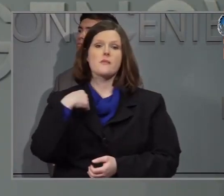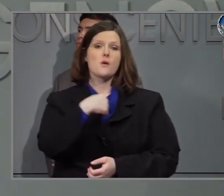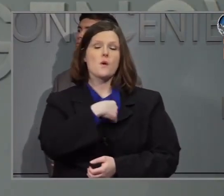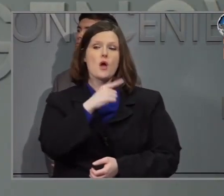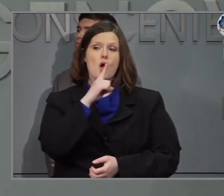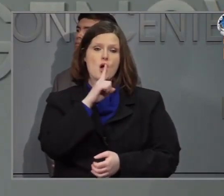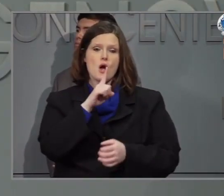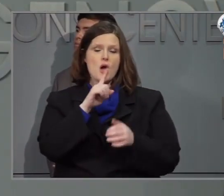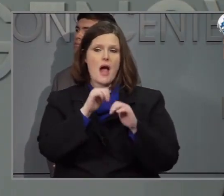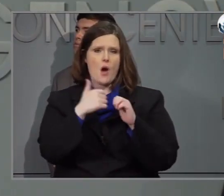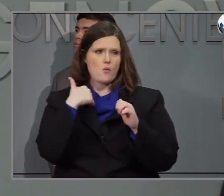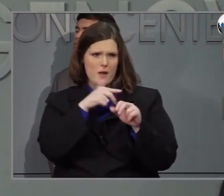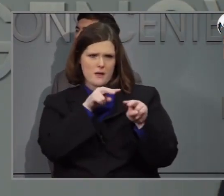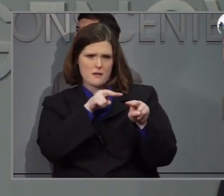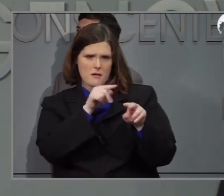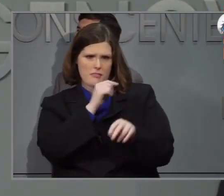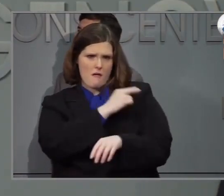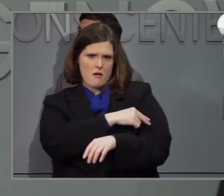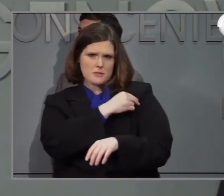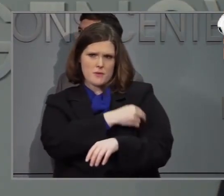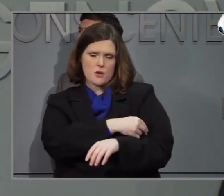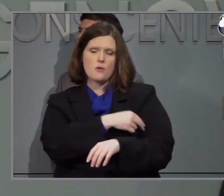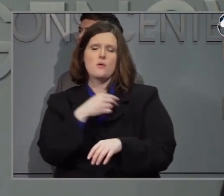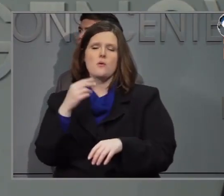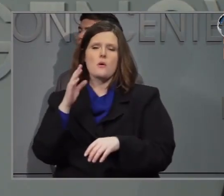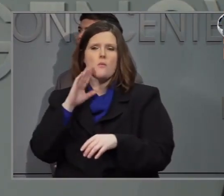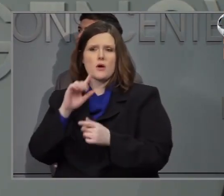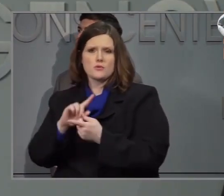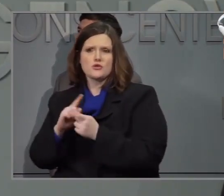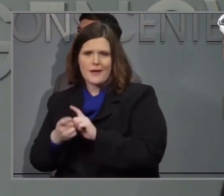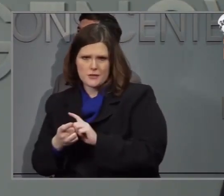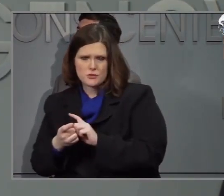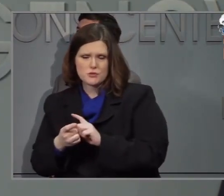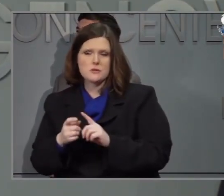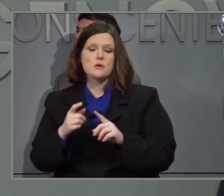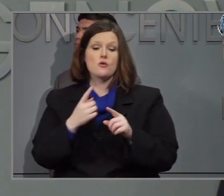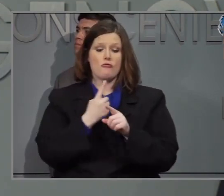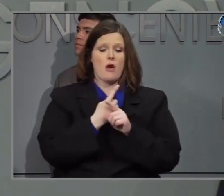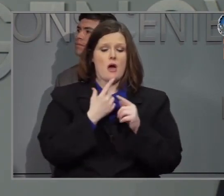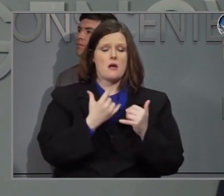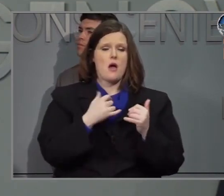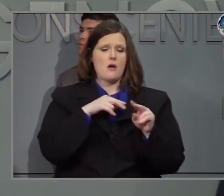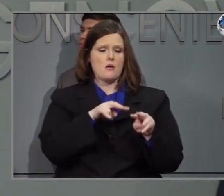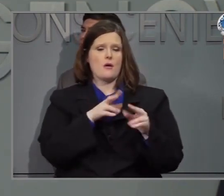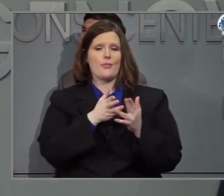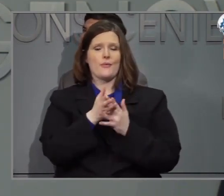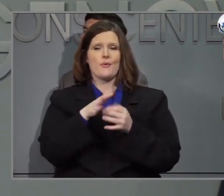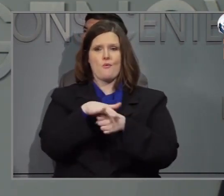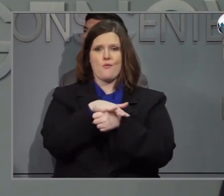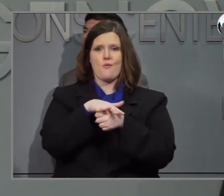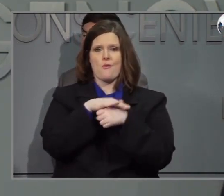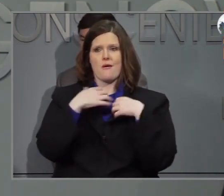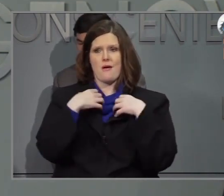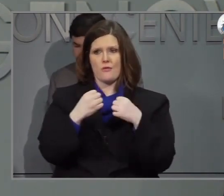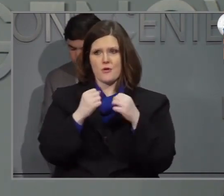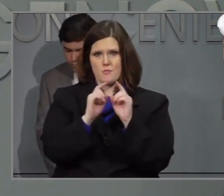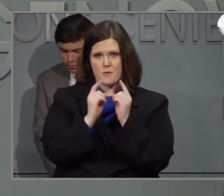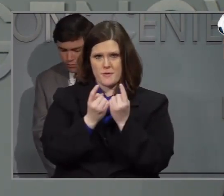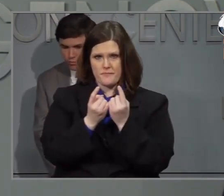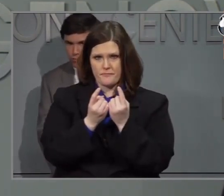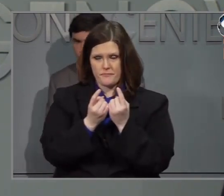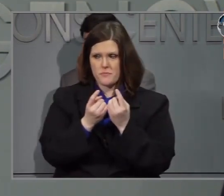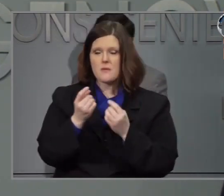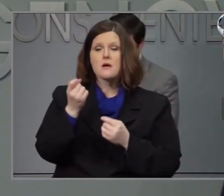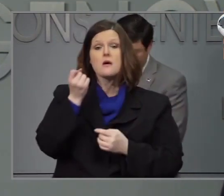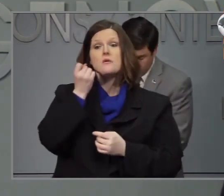la manera es que estamos rastreando las hospitalizaciones tal vez cambia a futuro estamos rastreando lo a través del departamento de salud